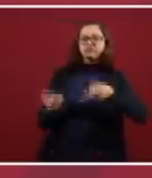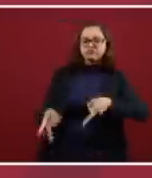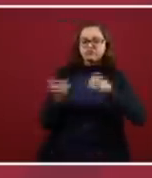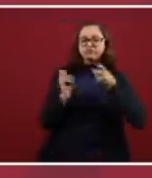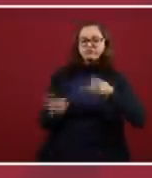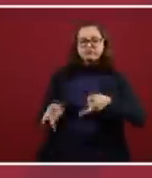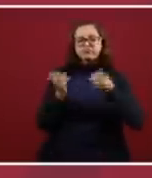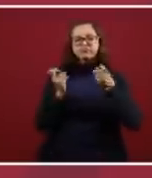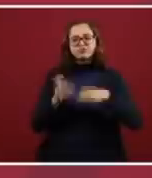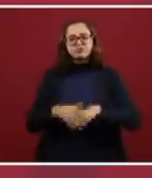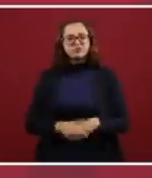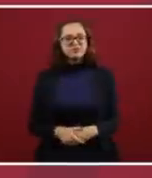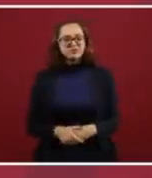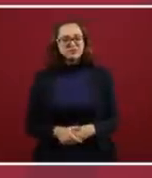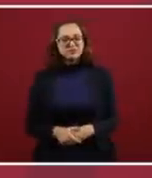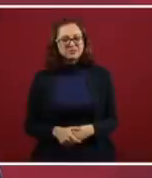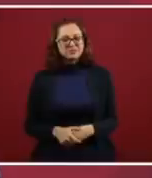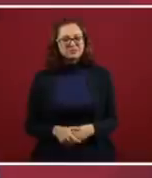para poder robar,